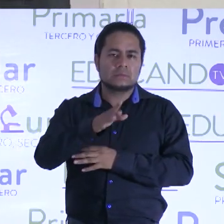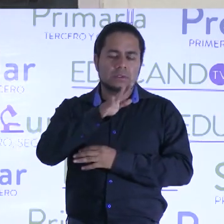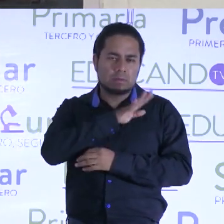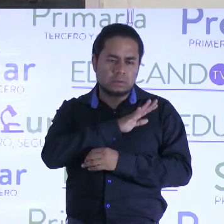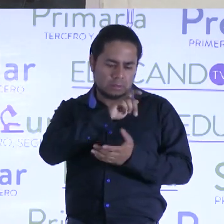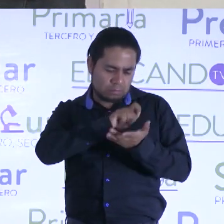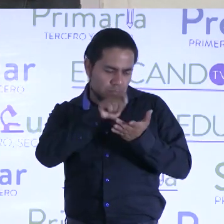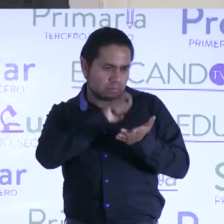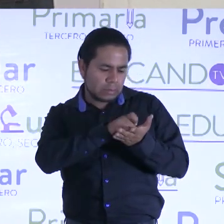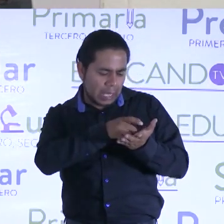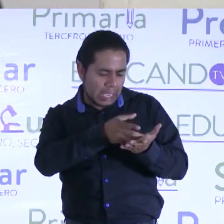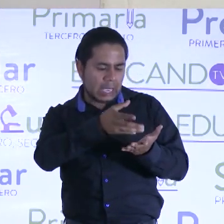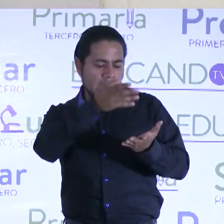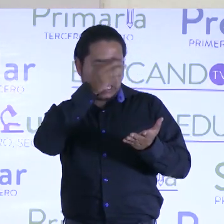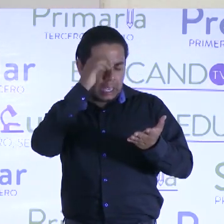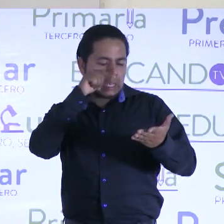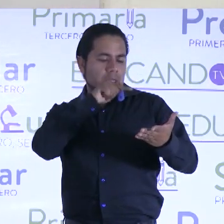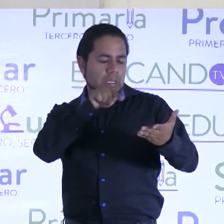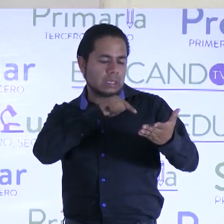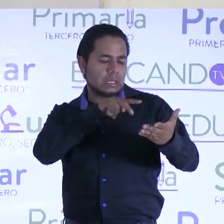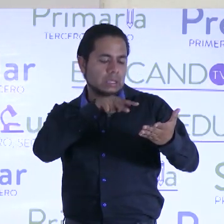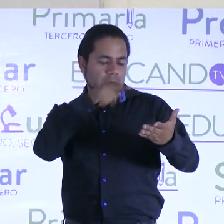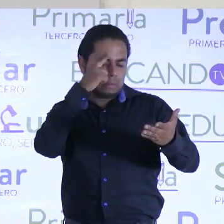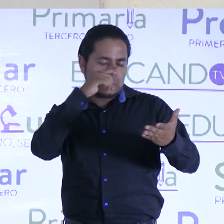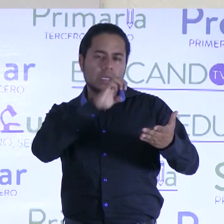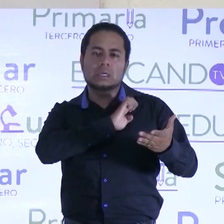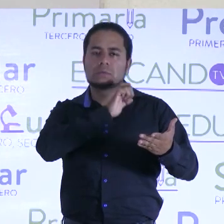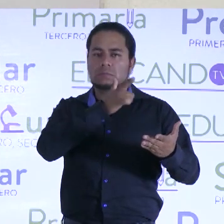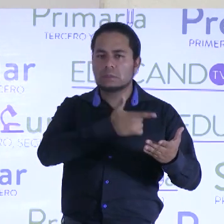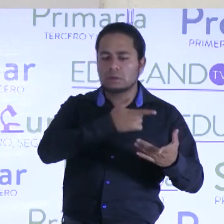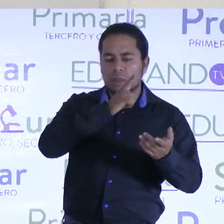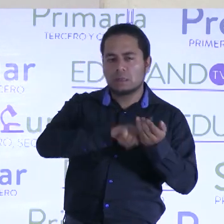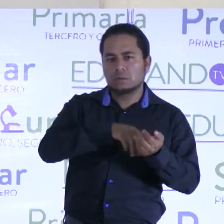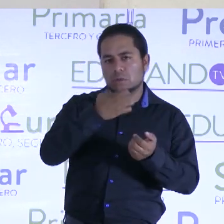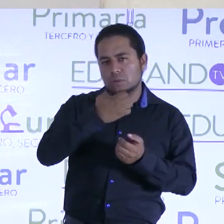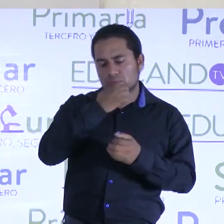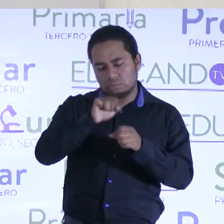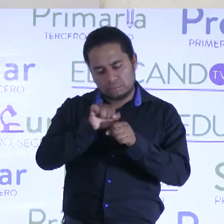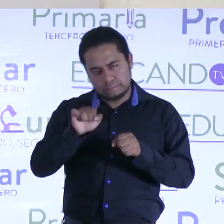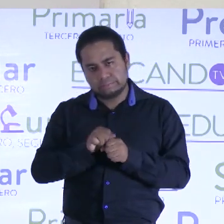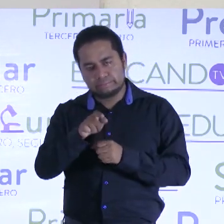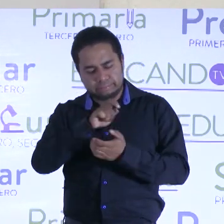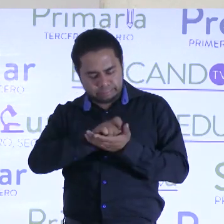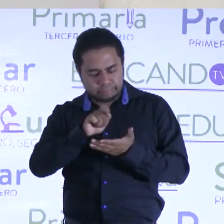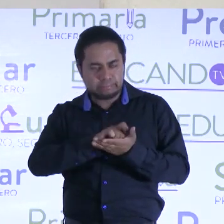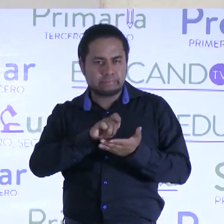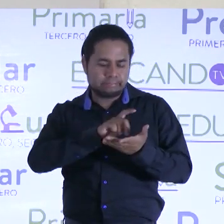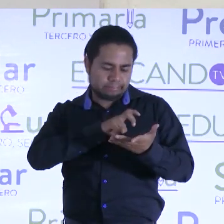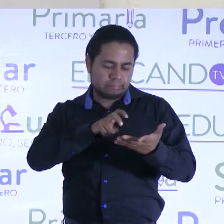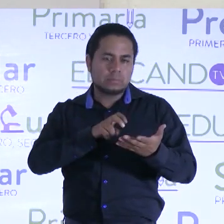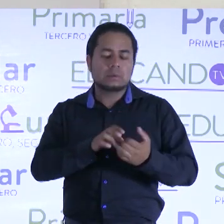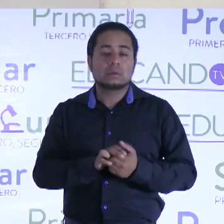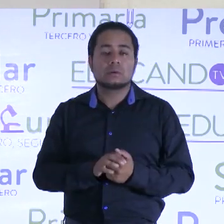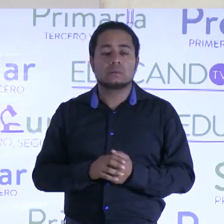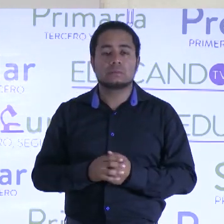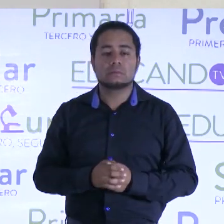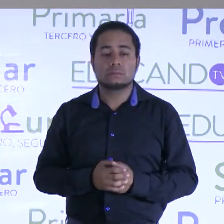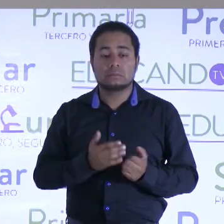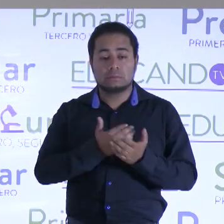en algún momento poder tomarlo en cuenta para tus clases de español dentro de tu